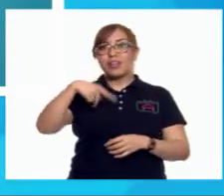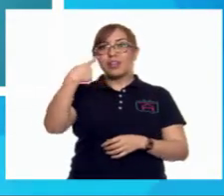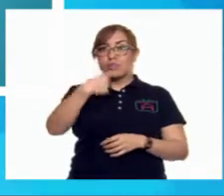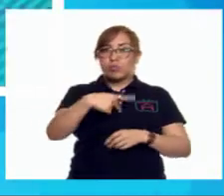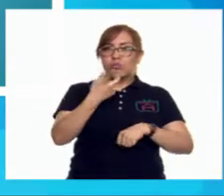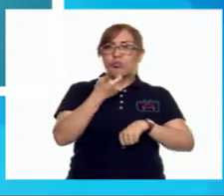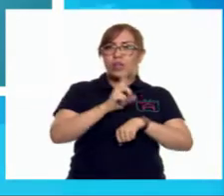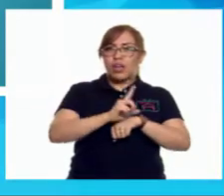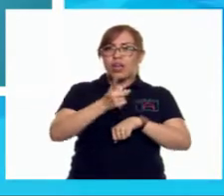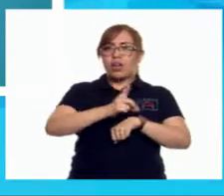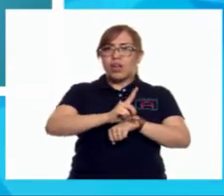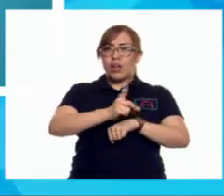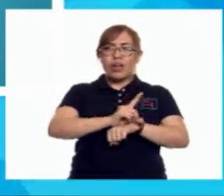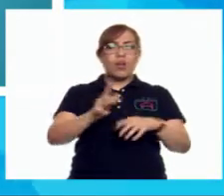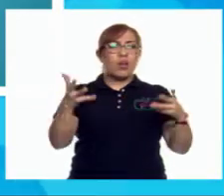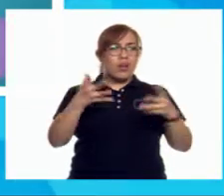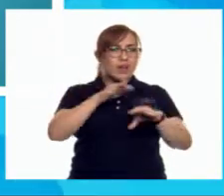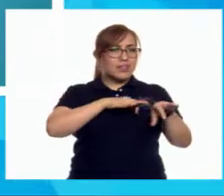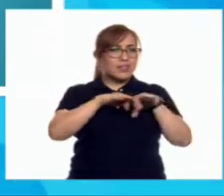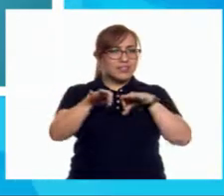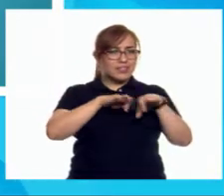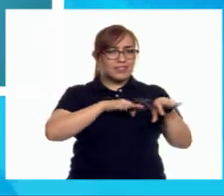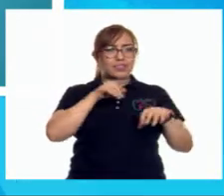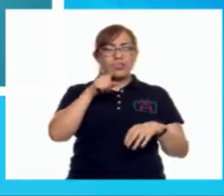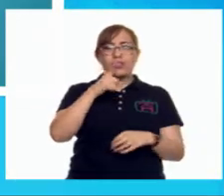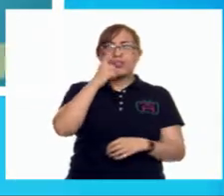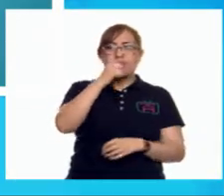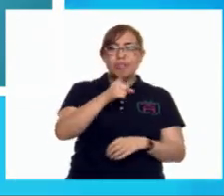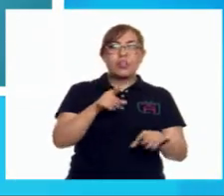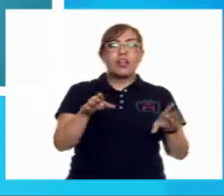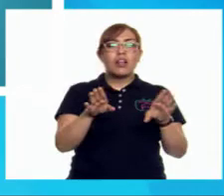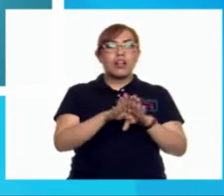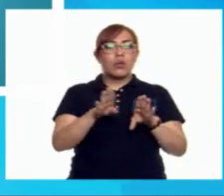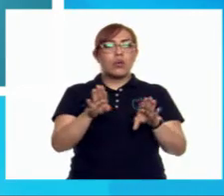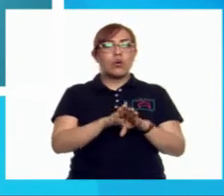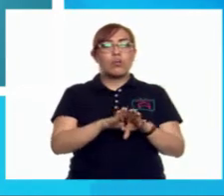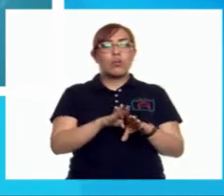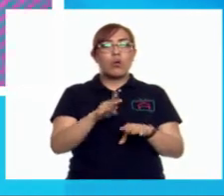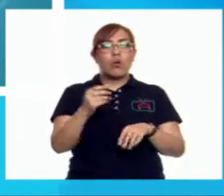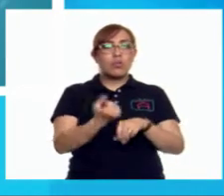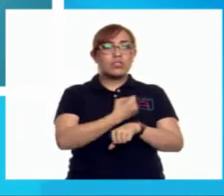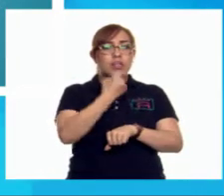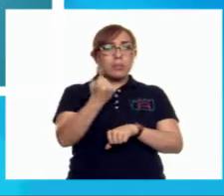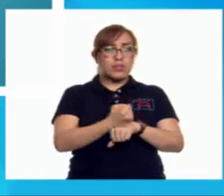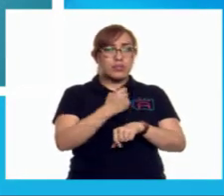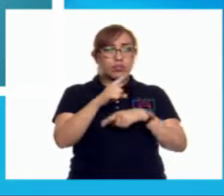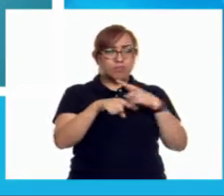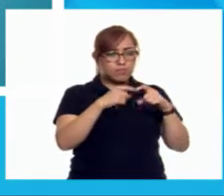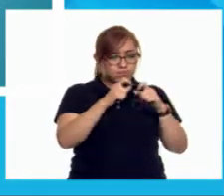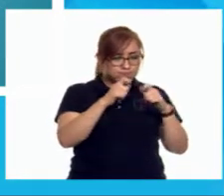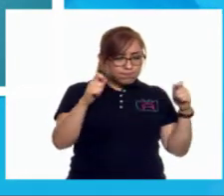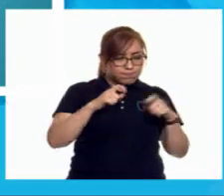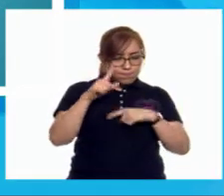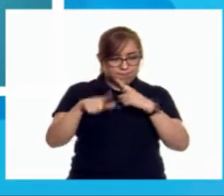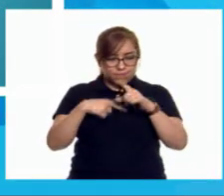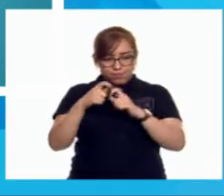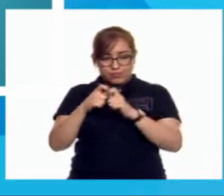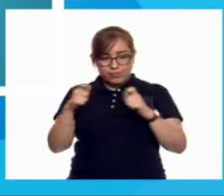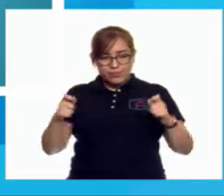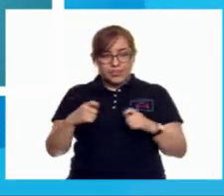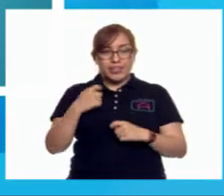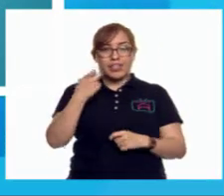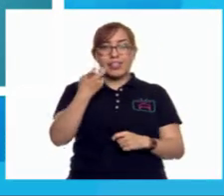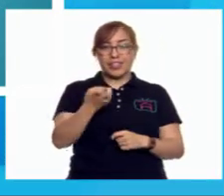día. Dile, paso a paso, cómo se amarran las agujetas de los zapatos. Esto es la forma en que